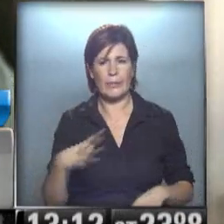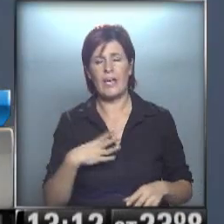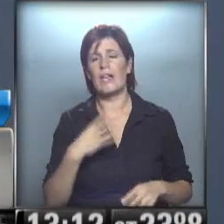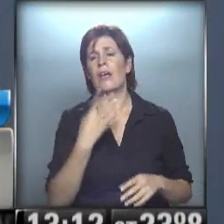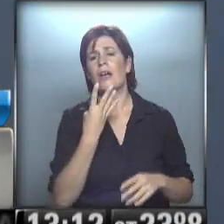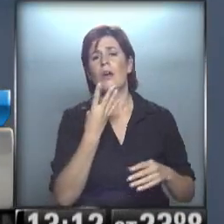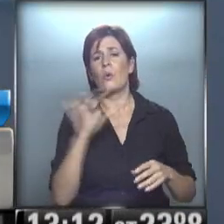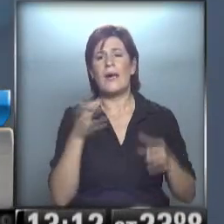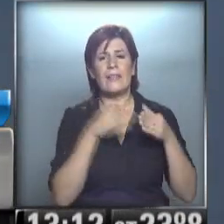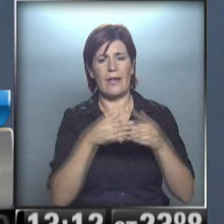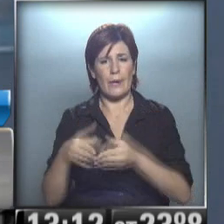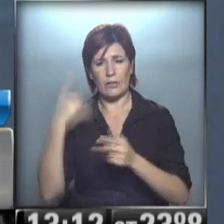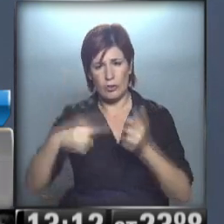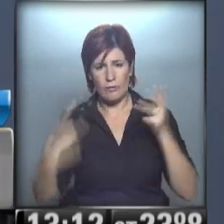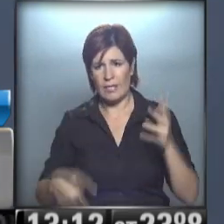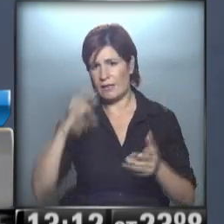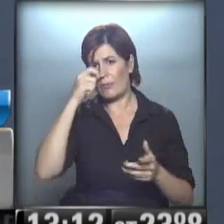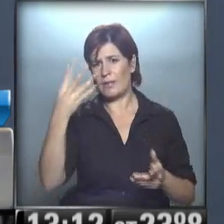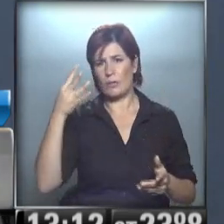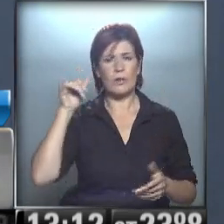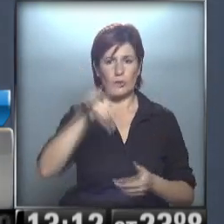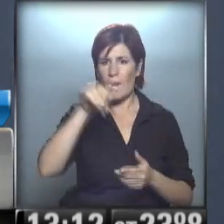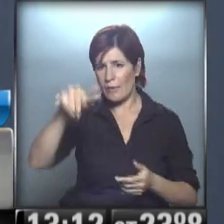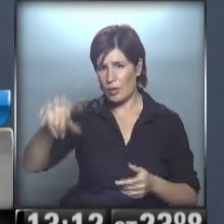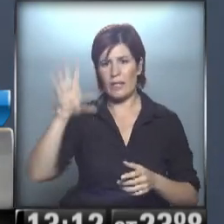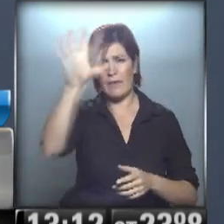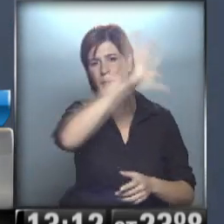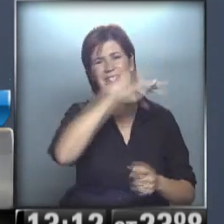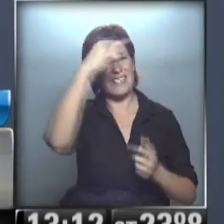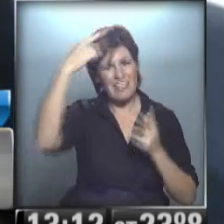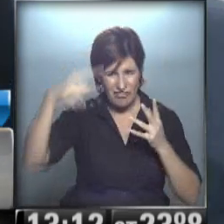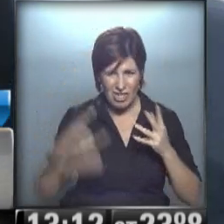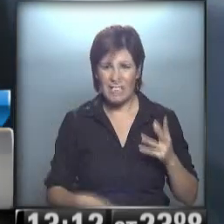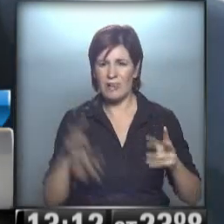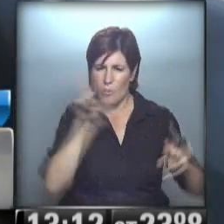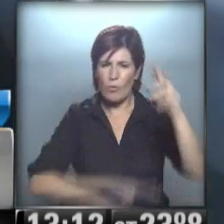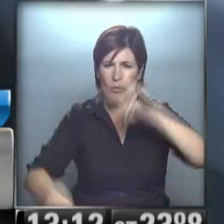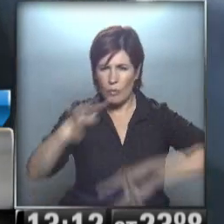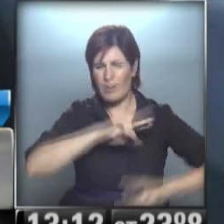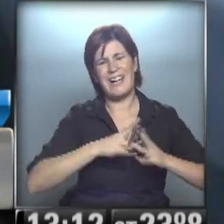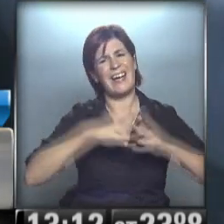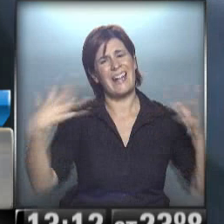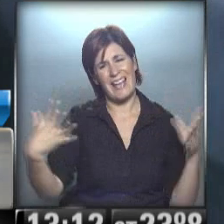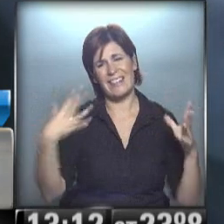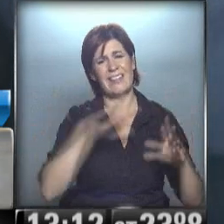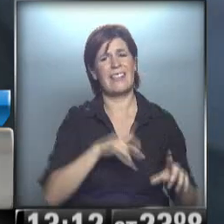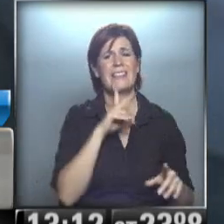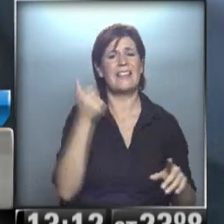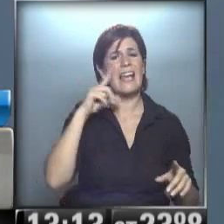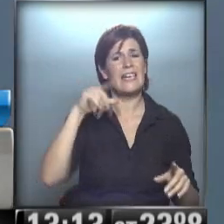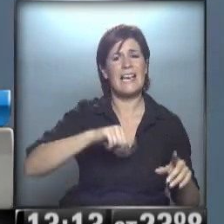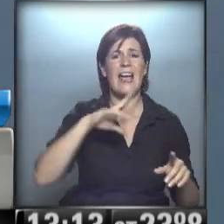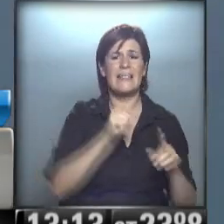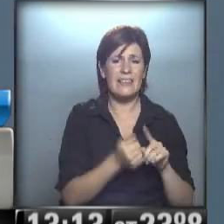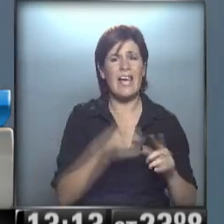y 24 aviones de distintos países Los que buscan a esta aeronave en la gigantesca superficie que va desde el golfo de Tailandia hasta Hong Kong en el